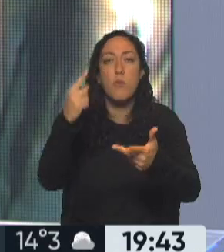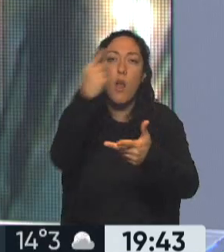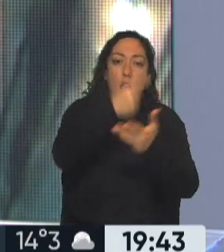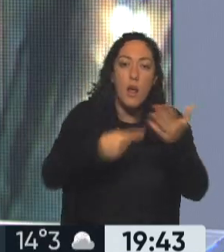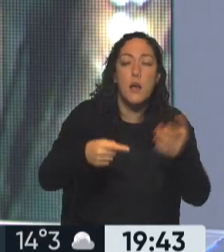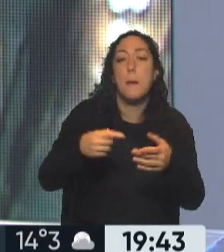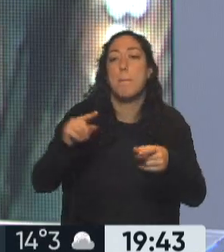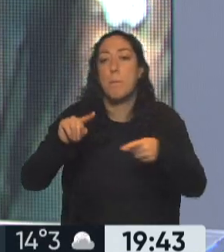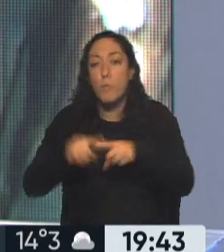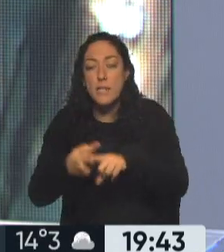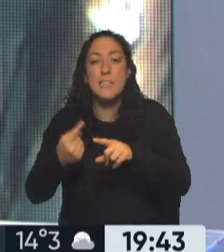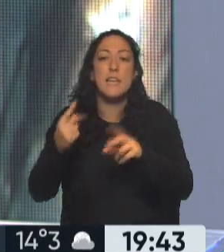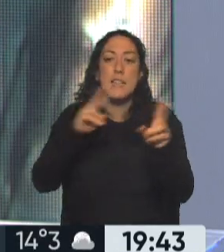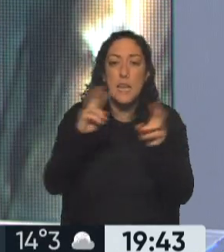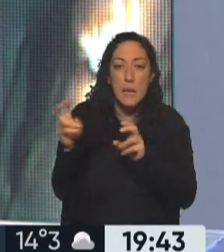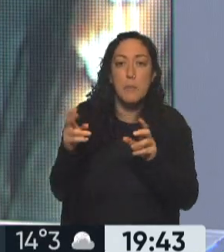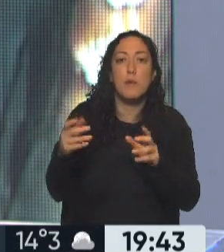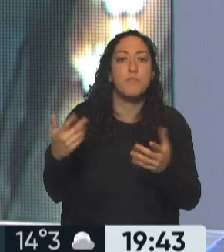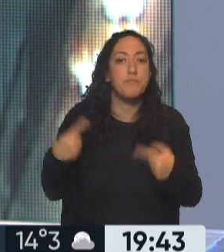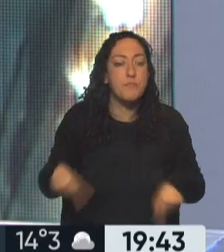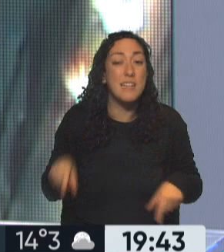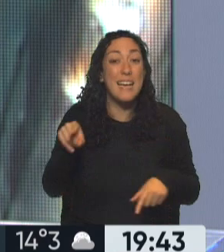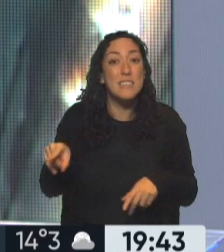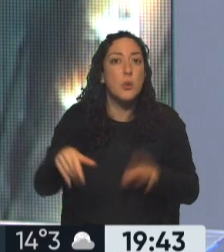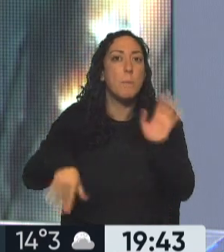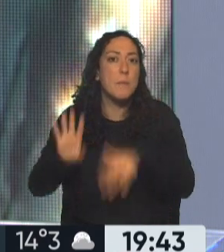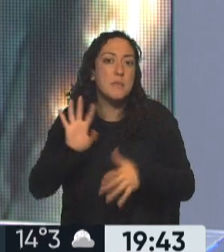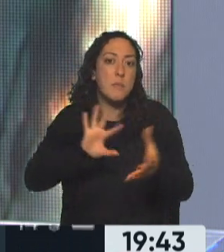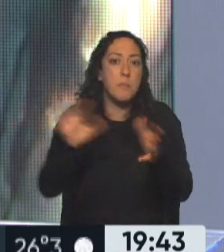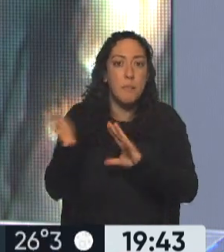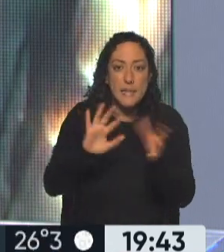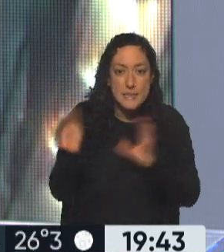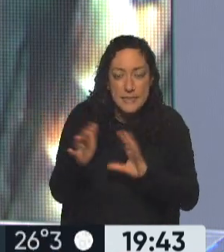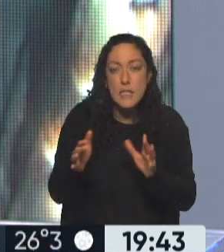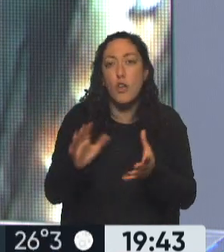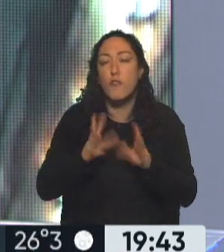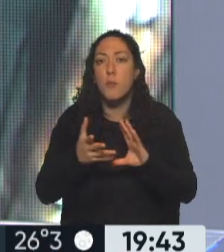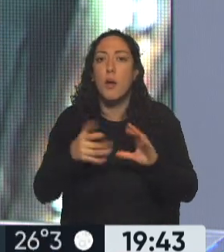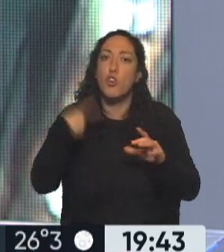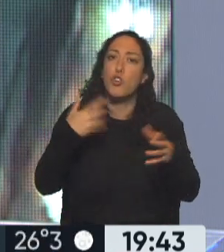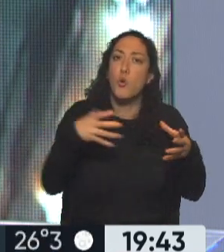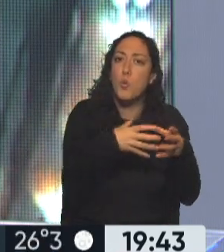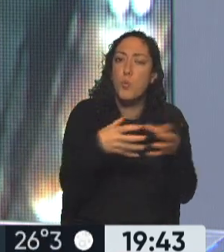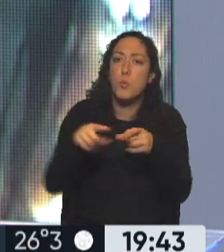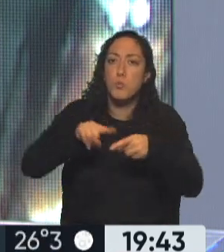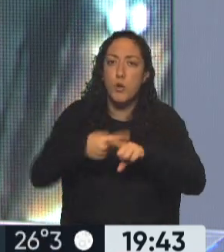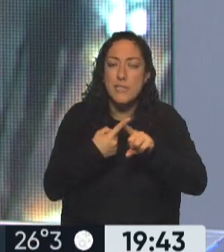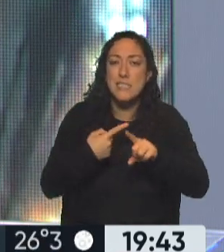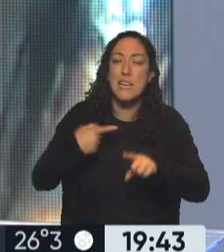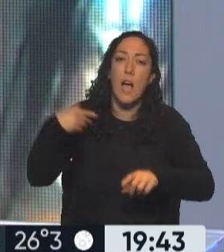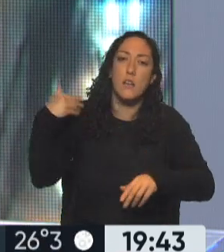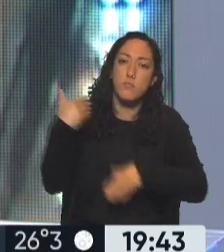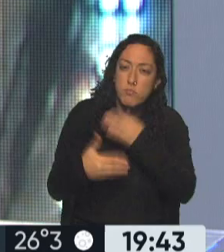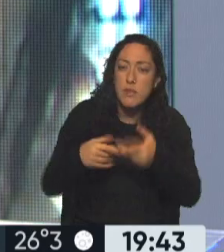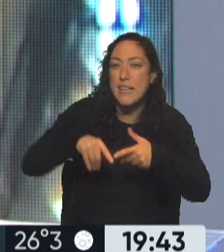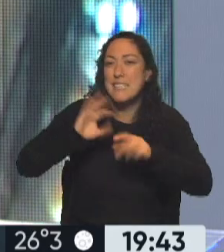la casta, lo que sea. Yo lo que intento decir es que eso se parece bastante a la estrategia de otras fuerzas, si querés, anti-establishment, de derecha y